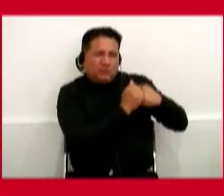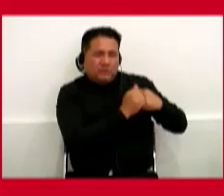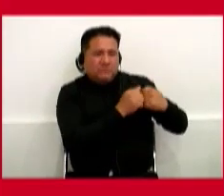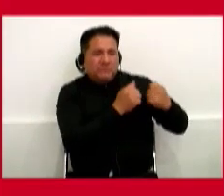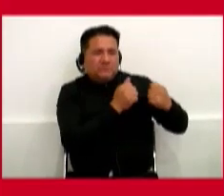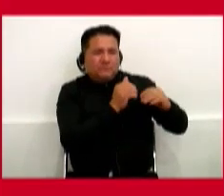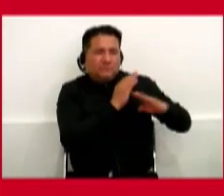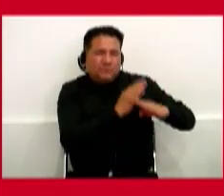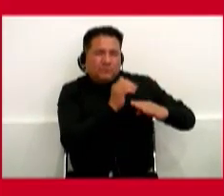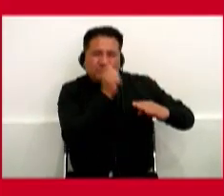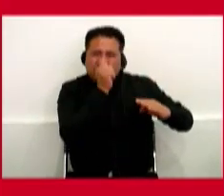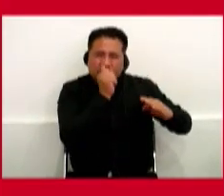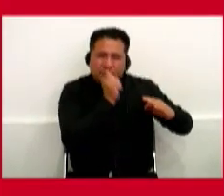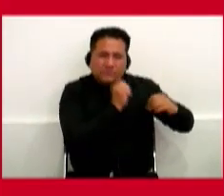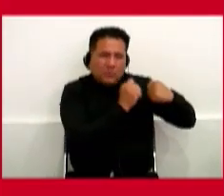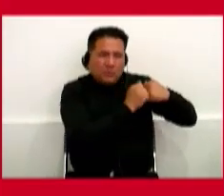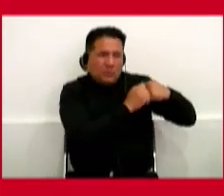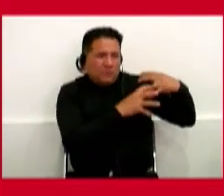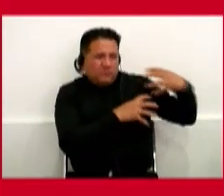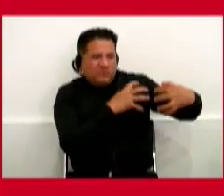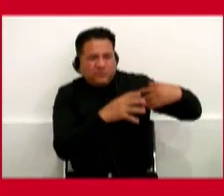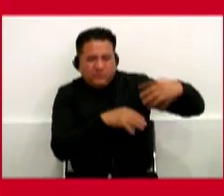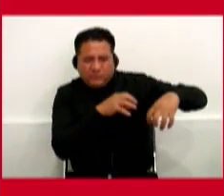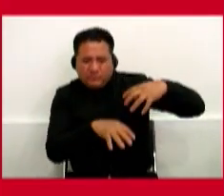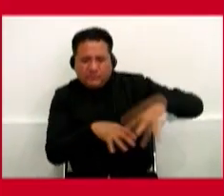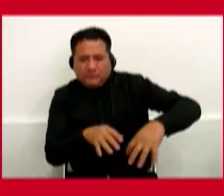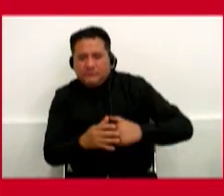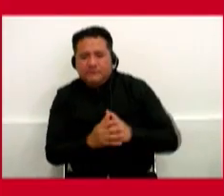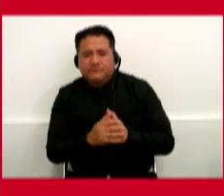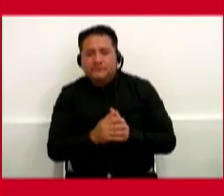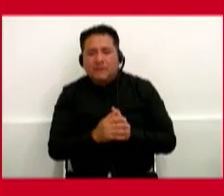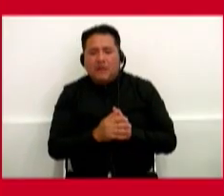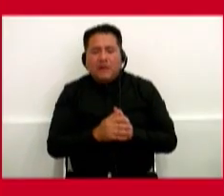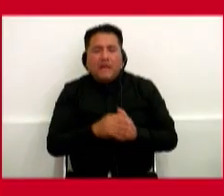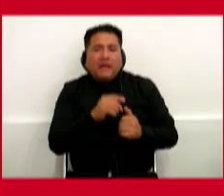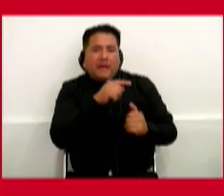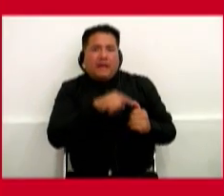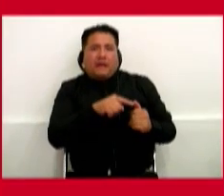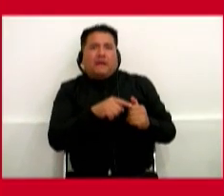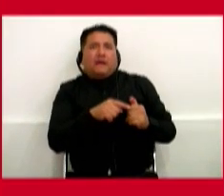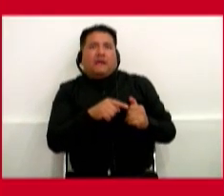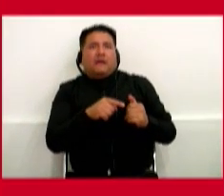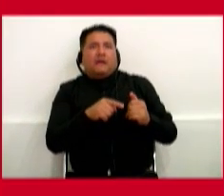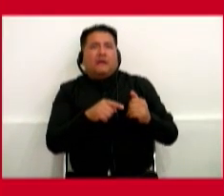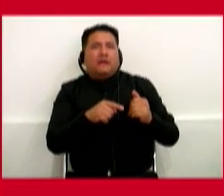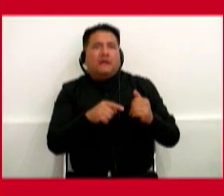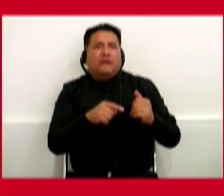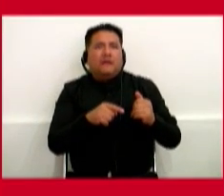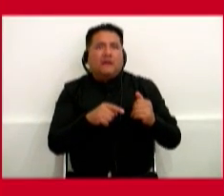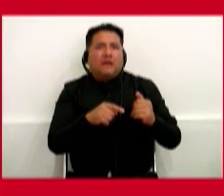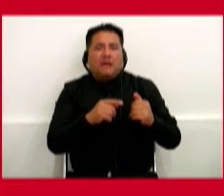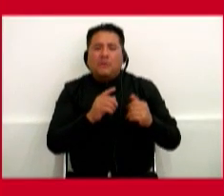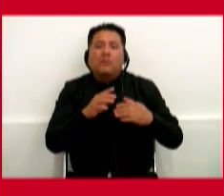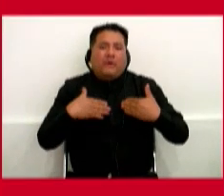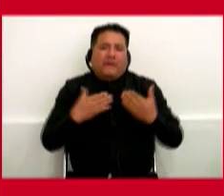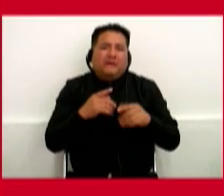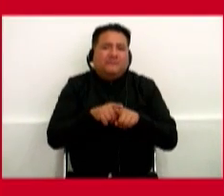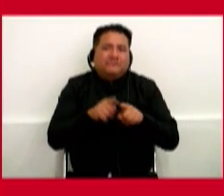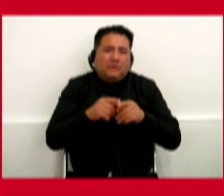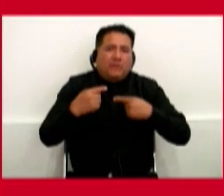tenemos este mismo material en taludes muy altos, este se comporta como un medio continuo, provocando